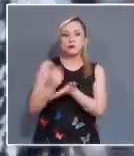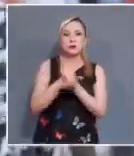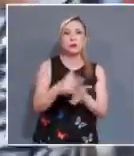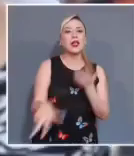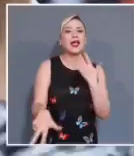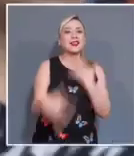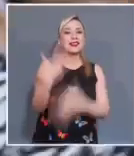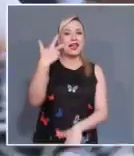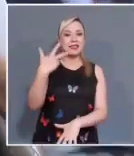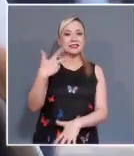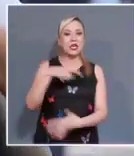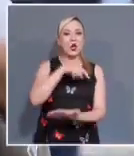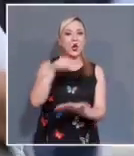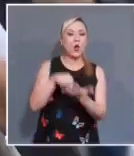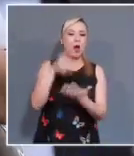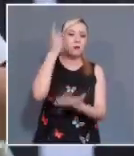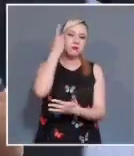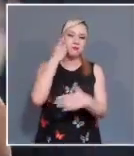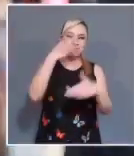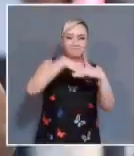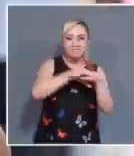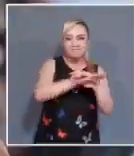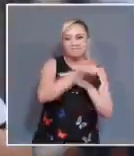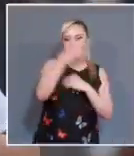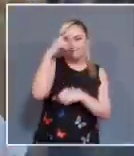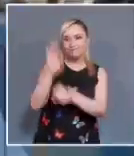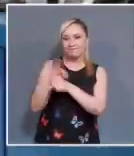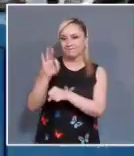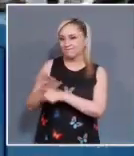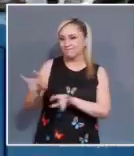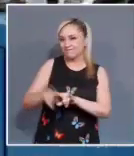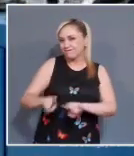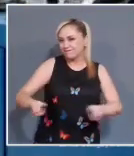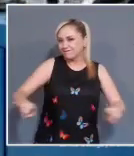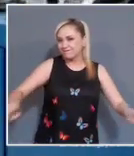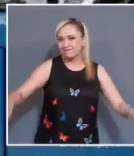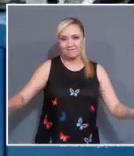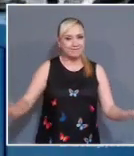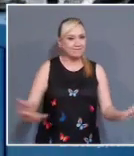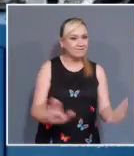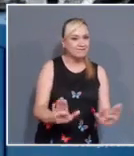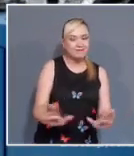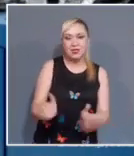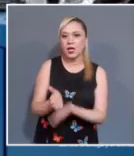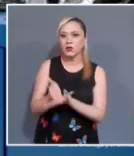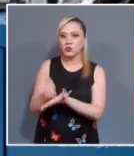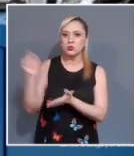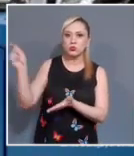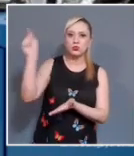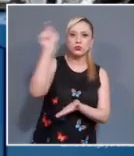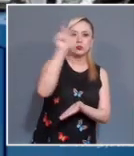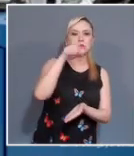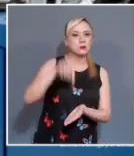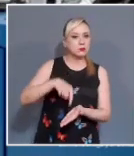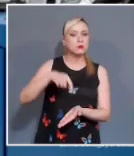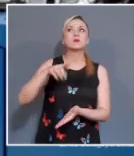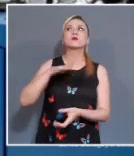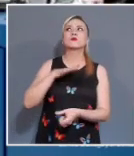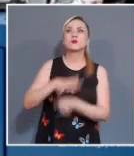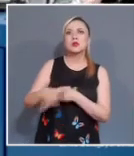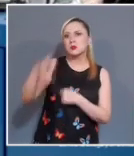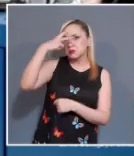de trata de personas que hay en nuestro país. Entonces, ¿cuál es el papel del gobierno? Es,